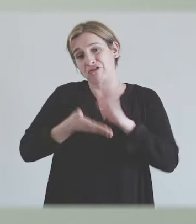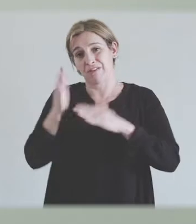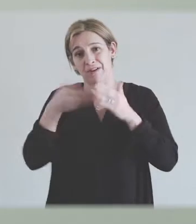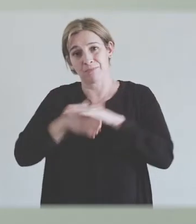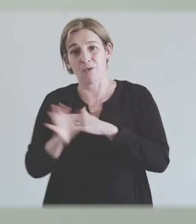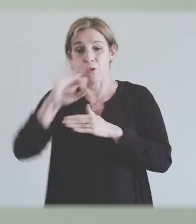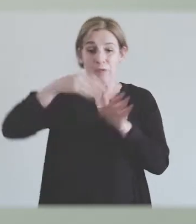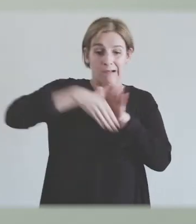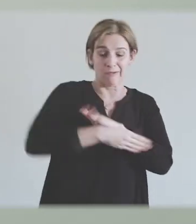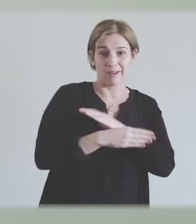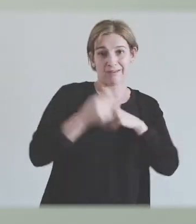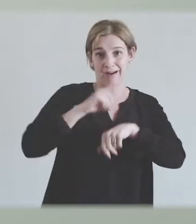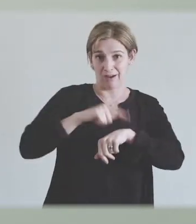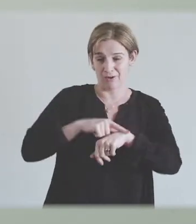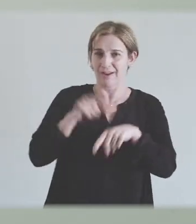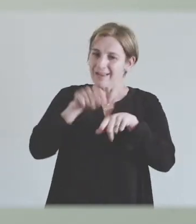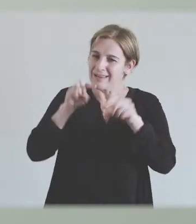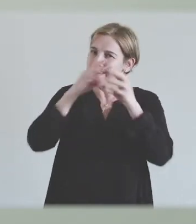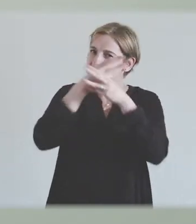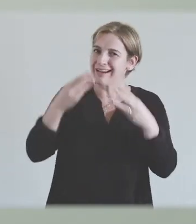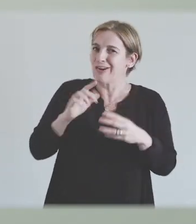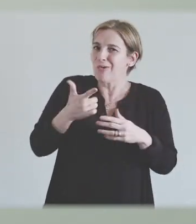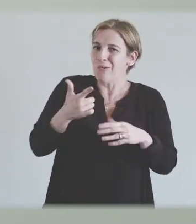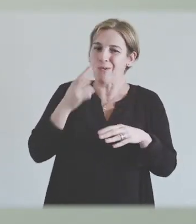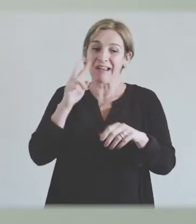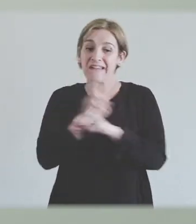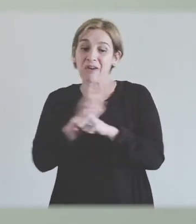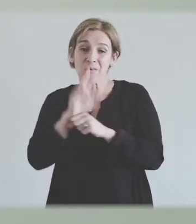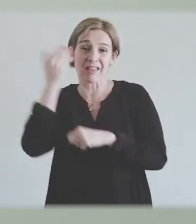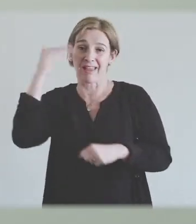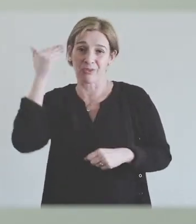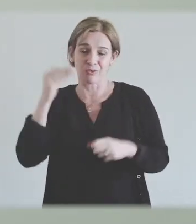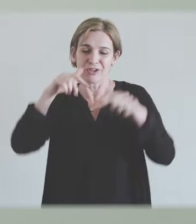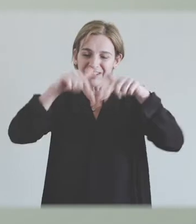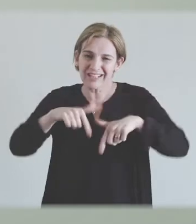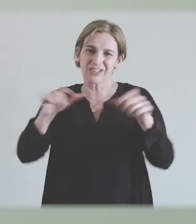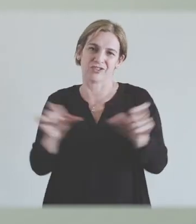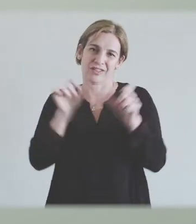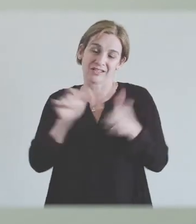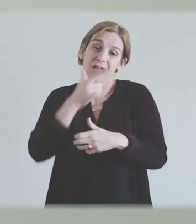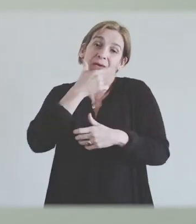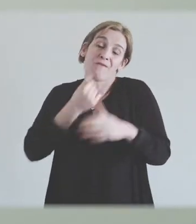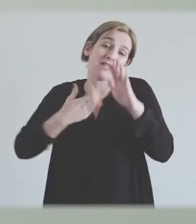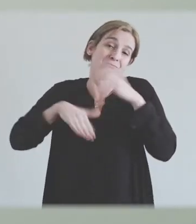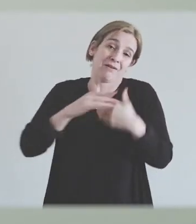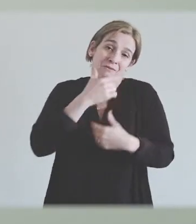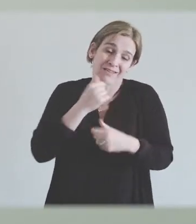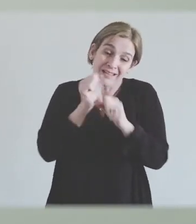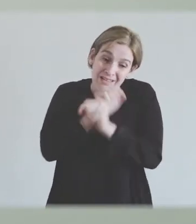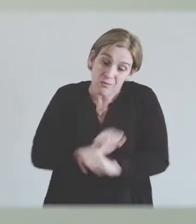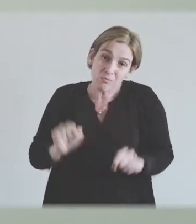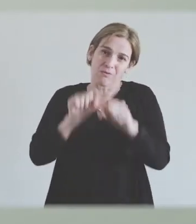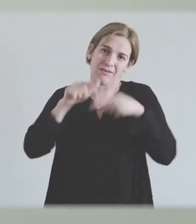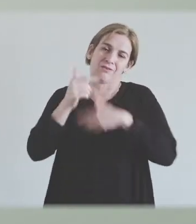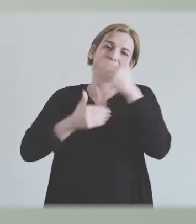y entrada de los turnos, que donde generalmente no hay mucha vigilancia del mundo adulto y esto genera que se facilite la posibilidad